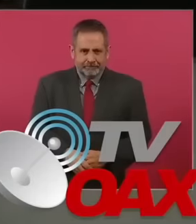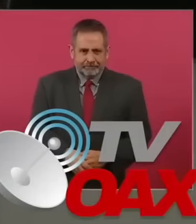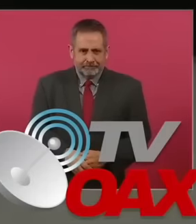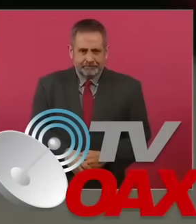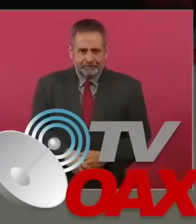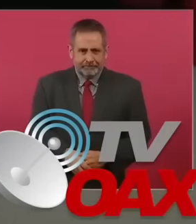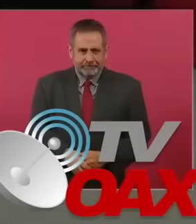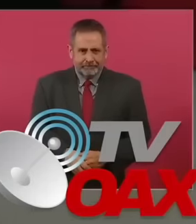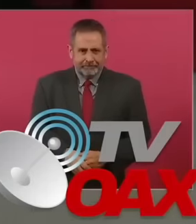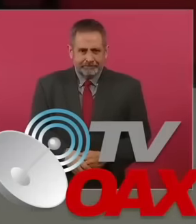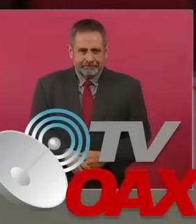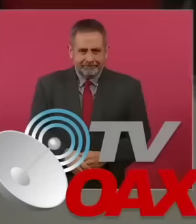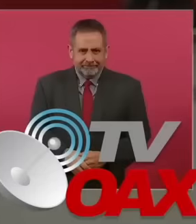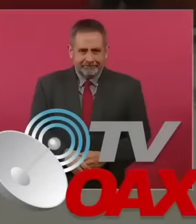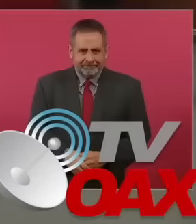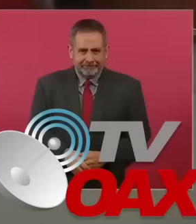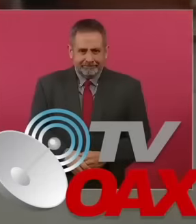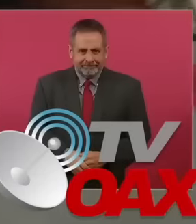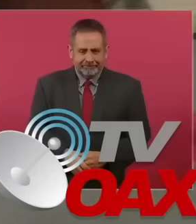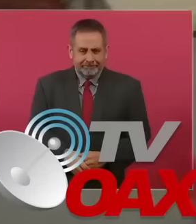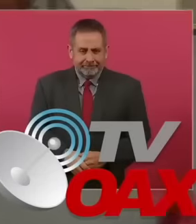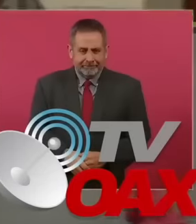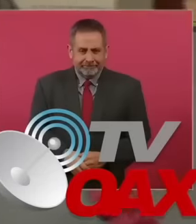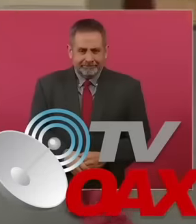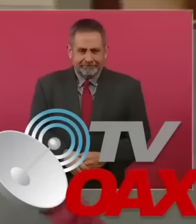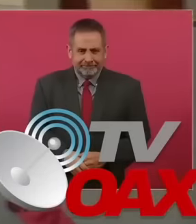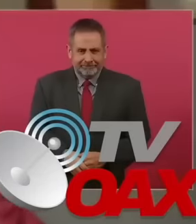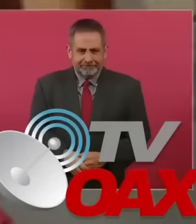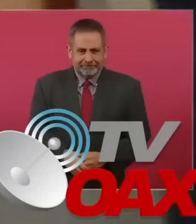¿Fue Isabel, No. No, sí, sí. No, no.